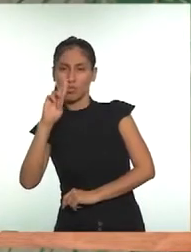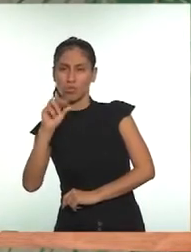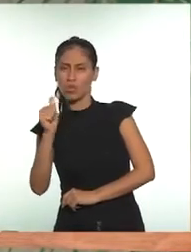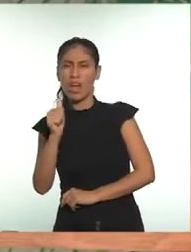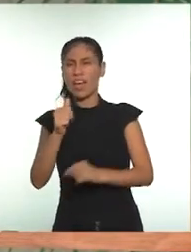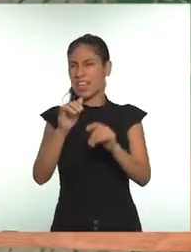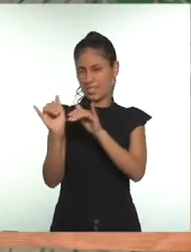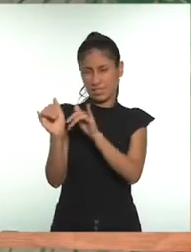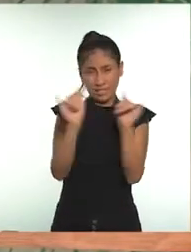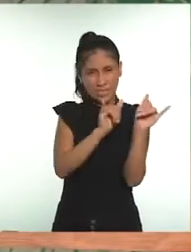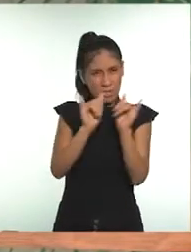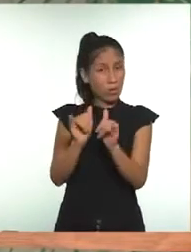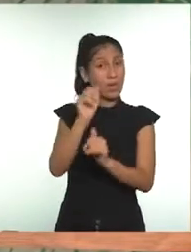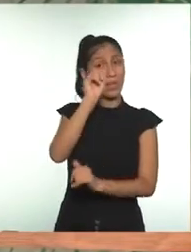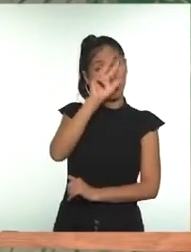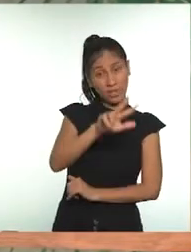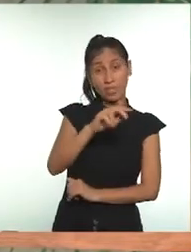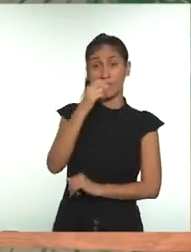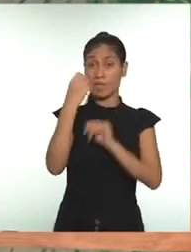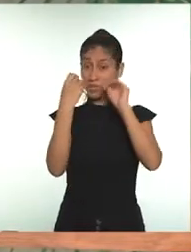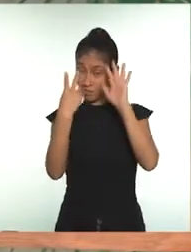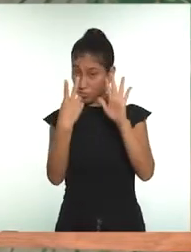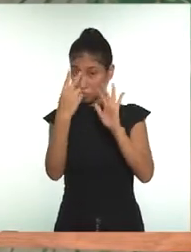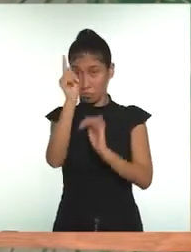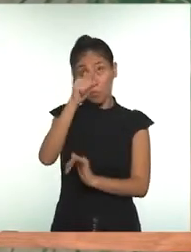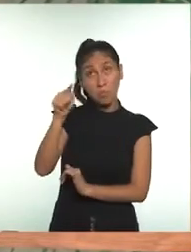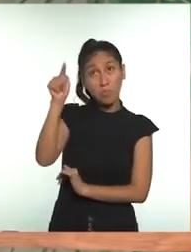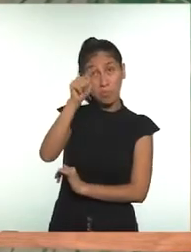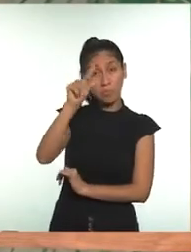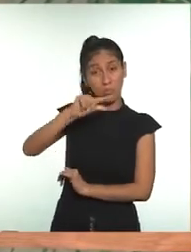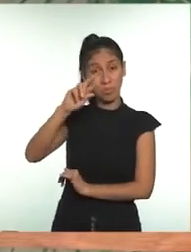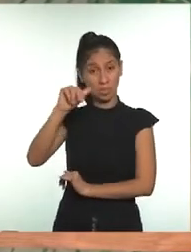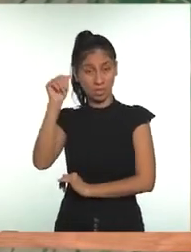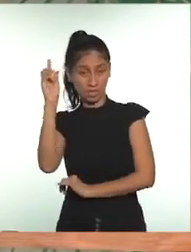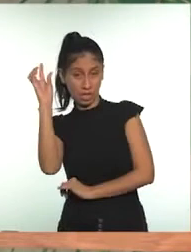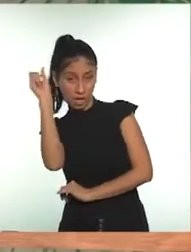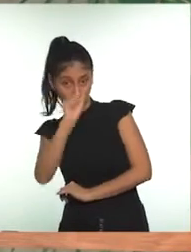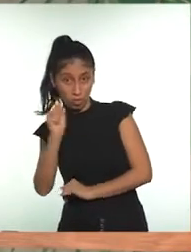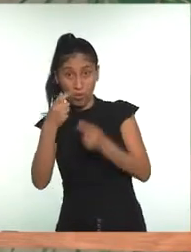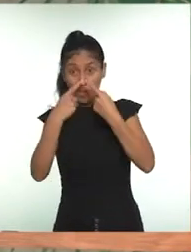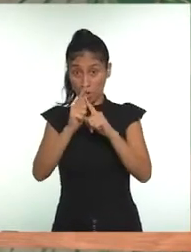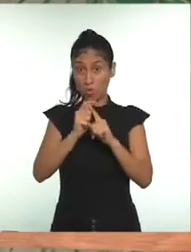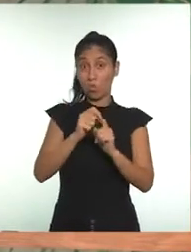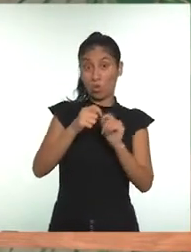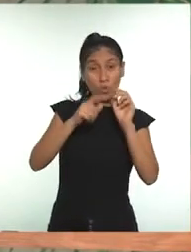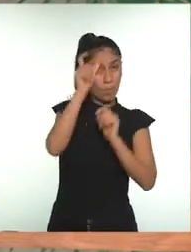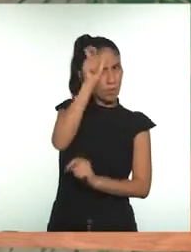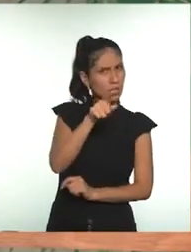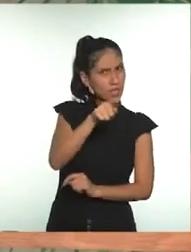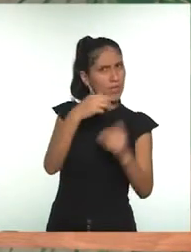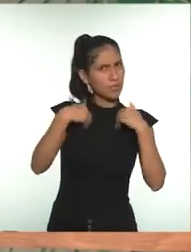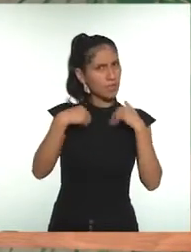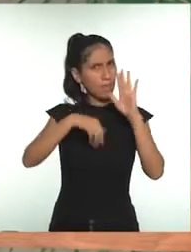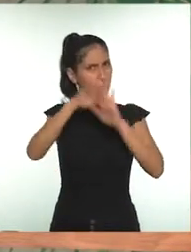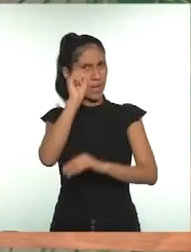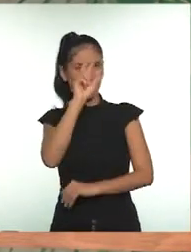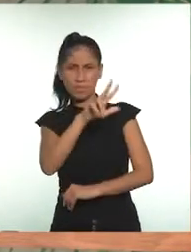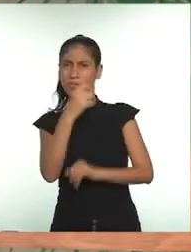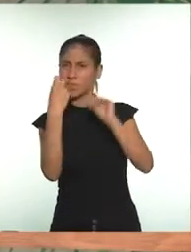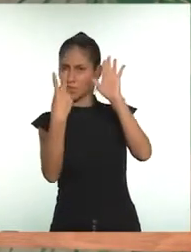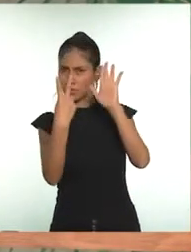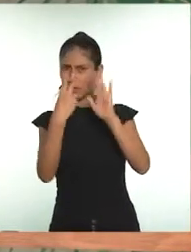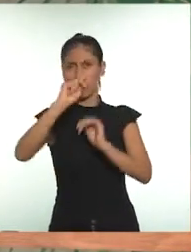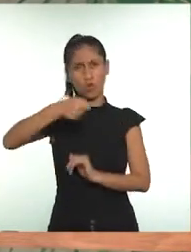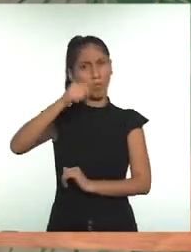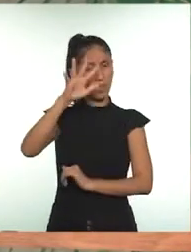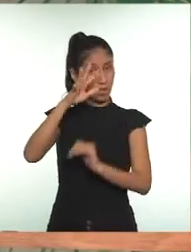es generalmente 37 grados centígrados. Una temperatura de más de 37,5 grados centígrados casi siempre indica